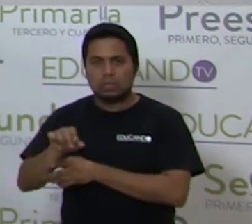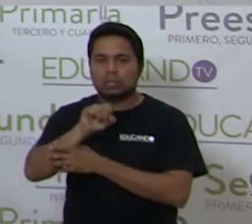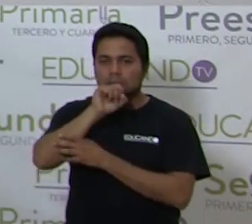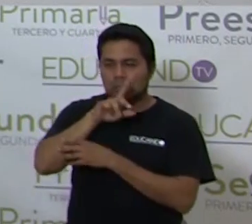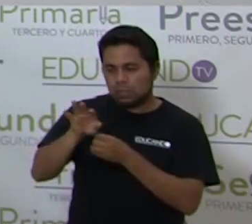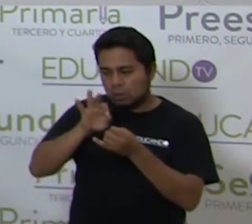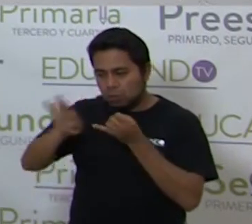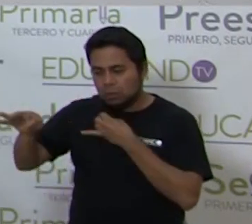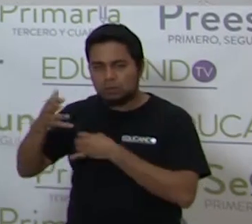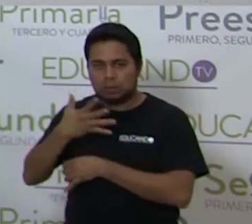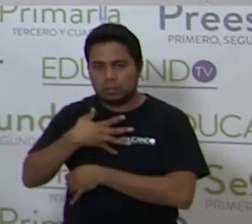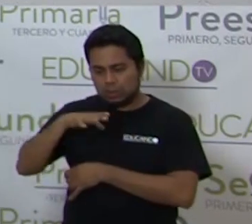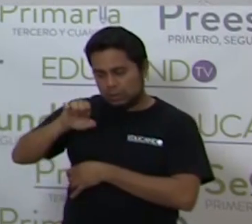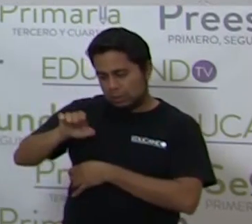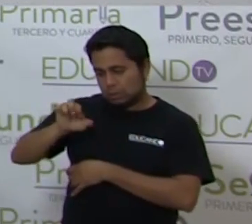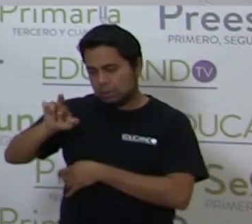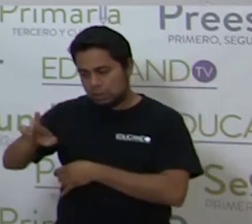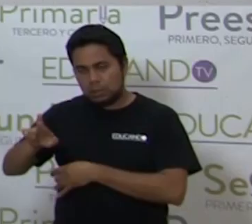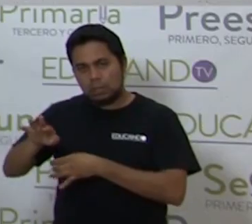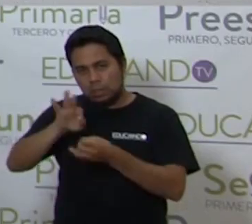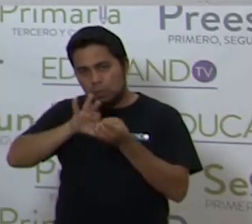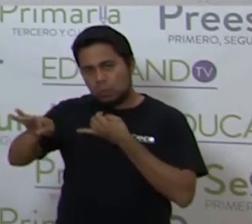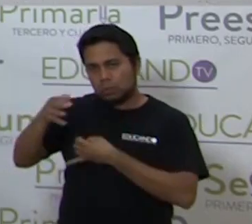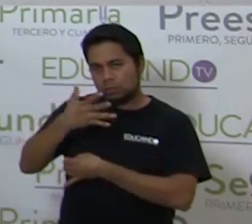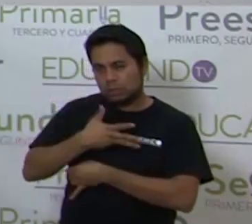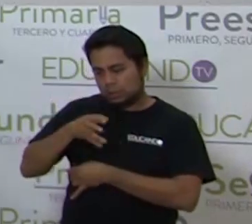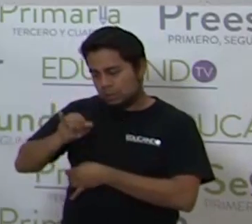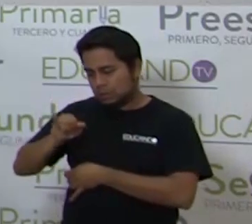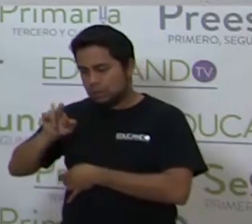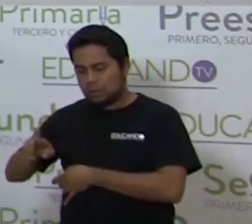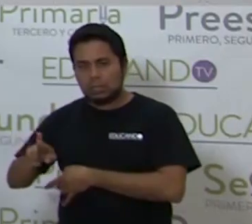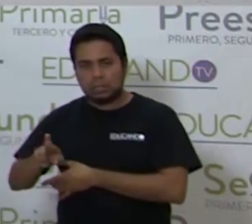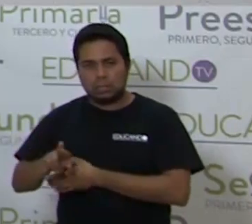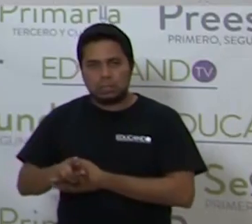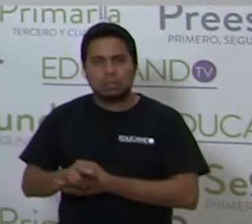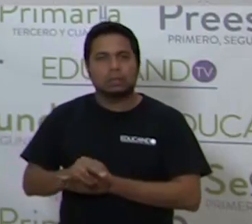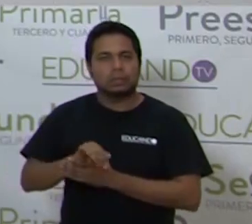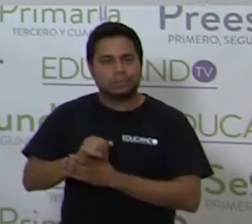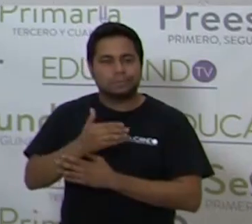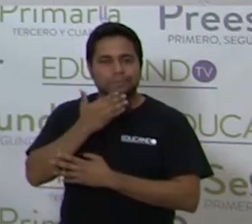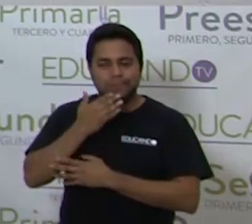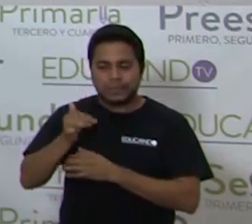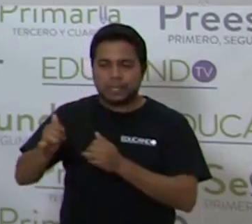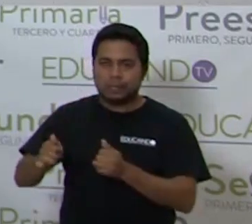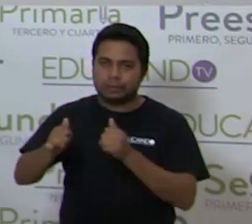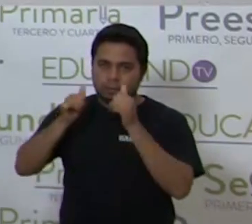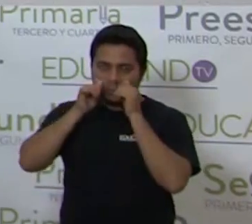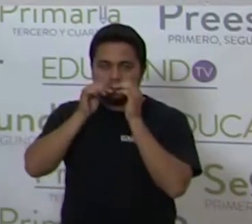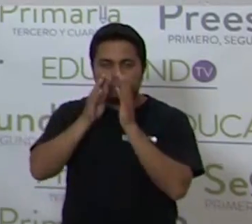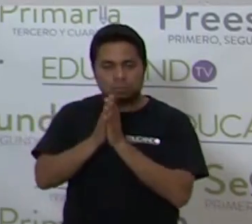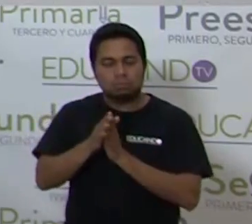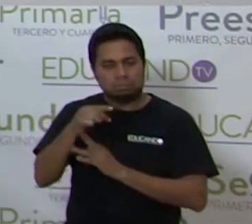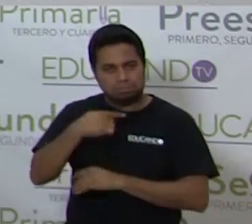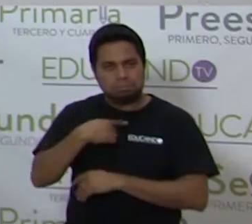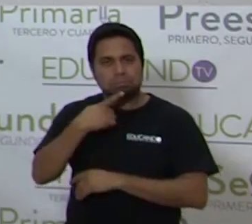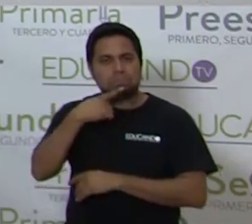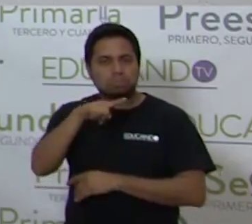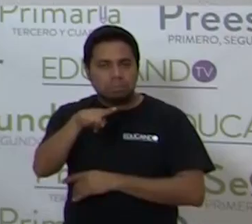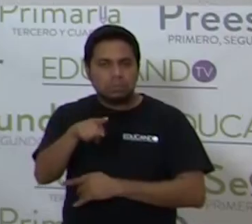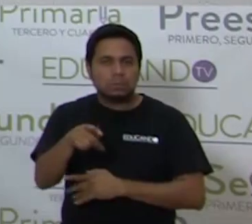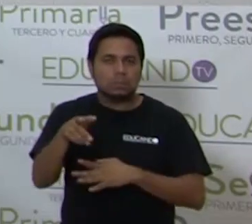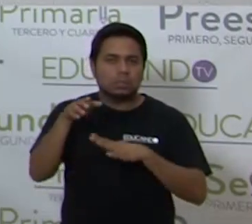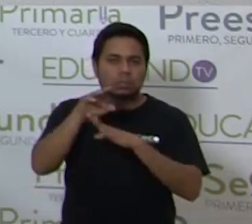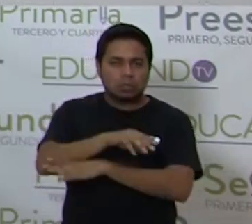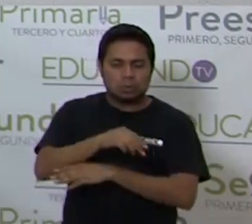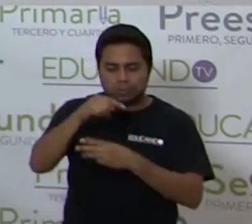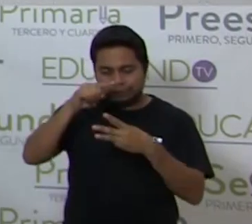de y hablamos de ir. Mucha atención, ¿bien? Cuando hablamos de estas